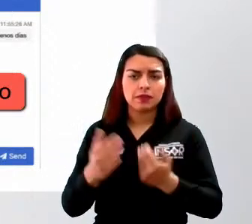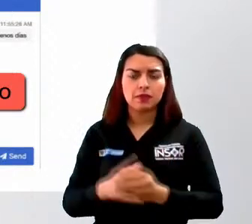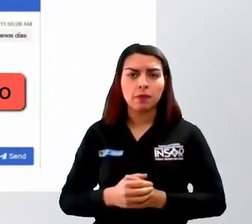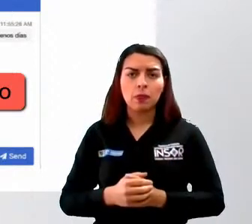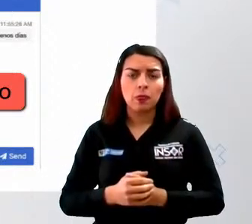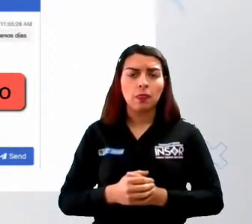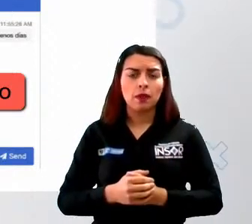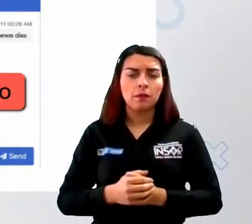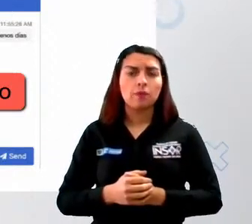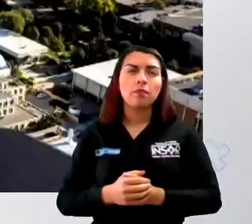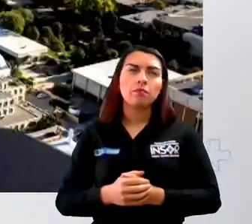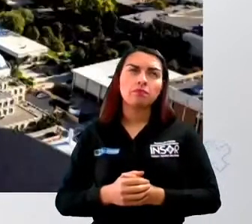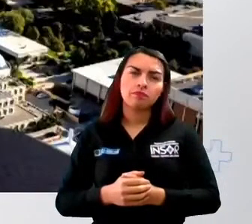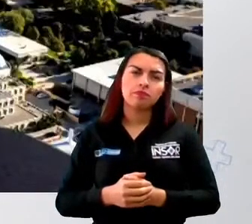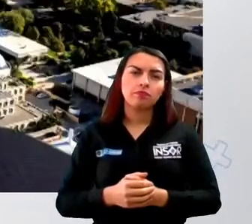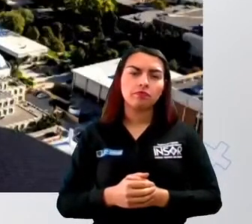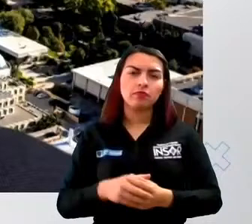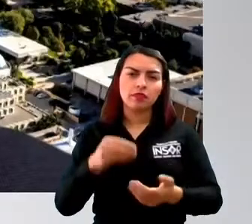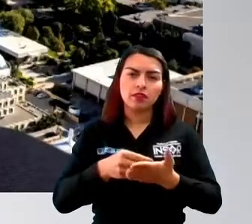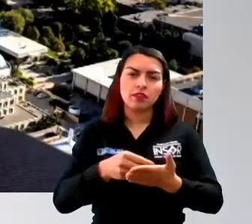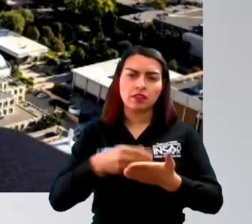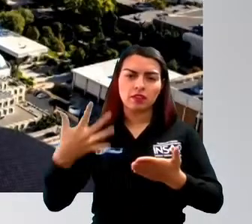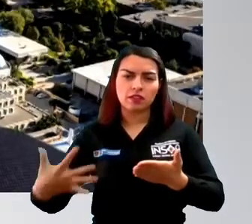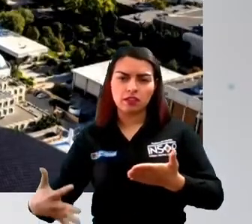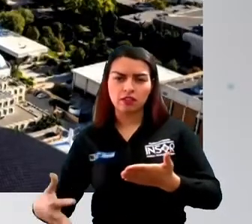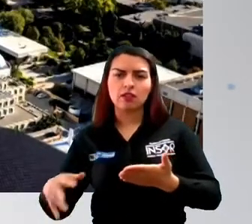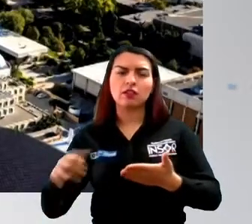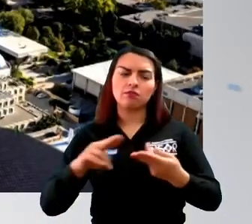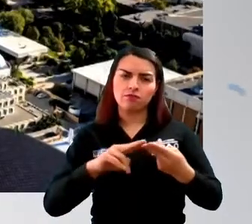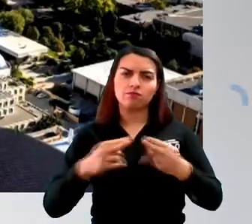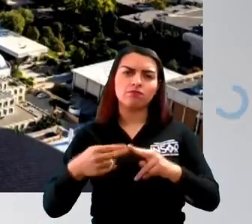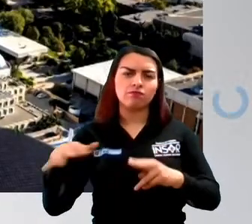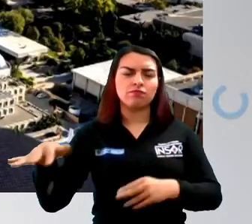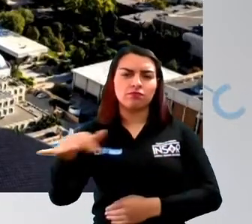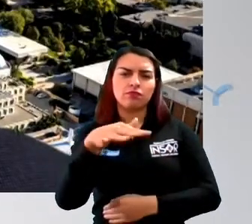más caro en relación a los costos para los estudiantes.